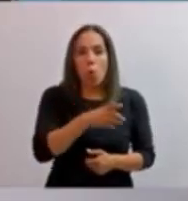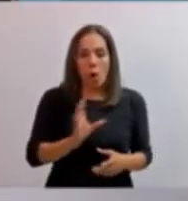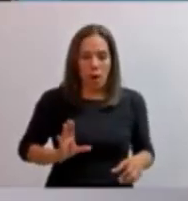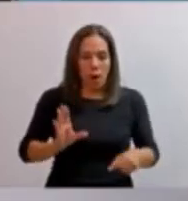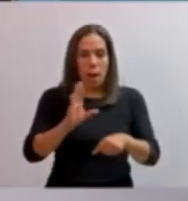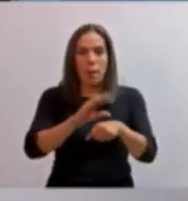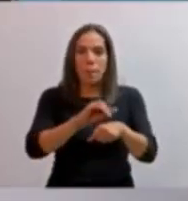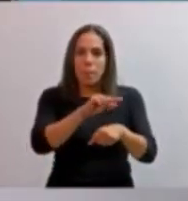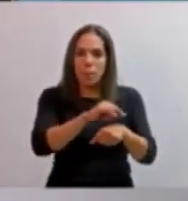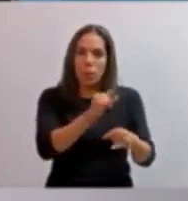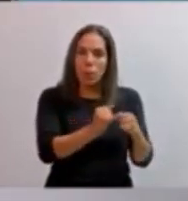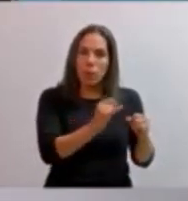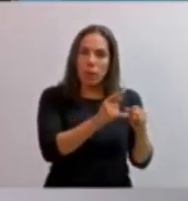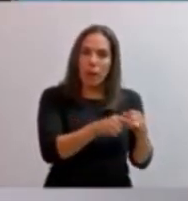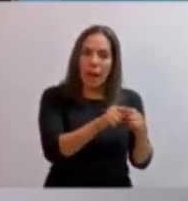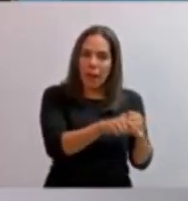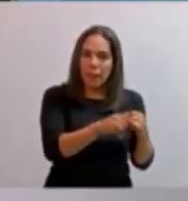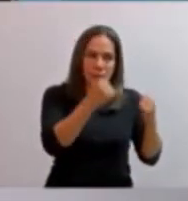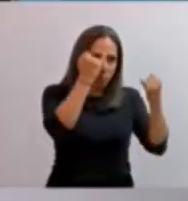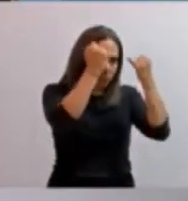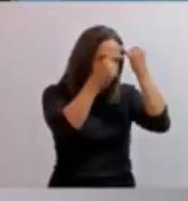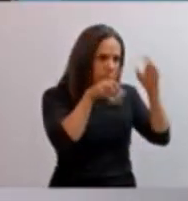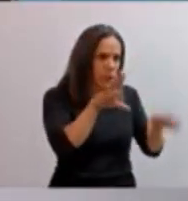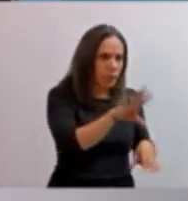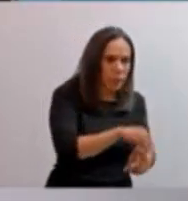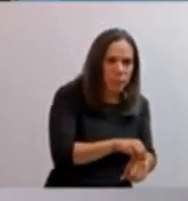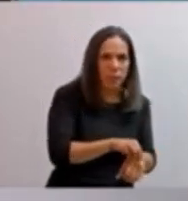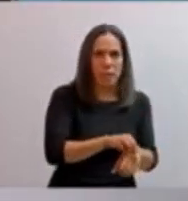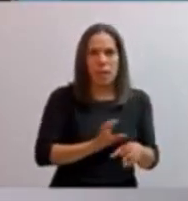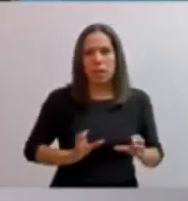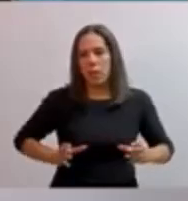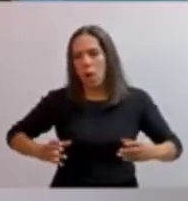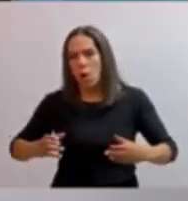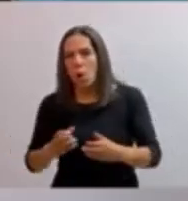a partir de comunidades que aprenden, que comparten